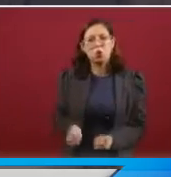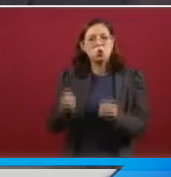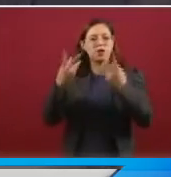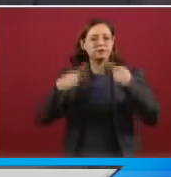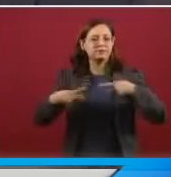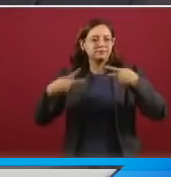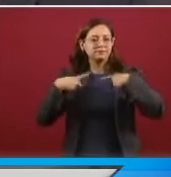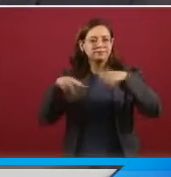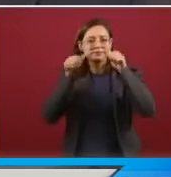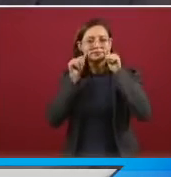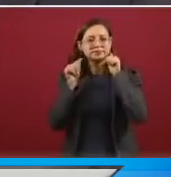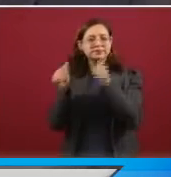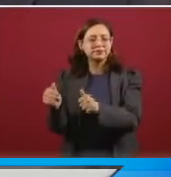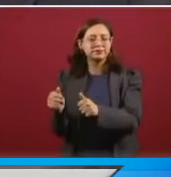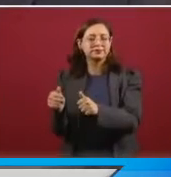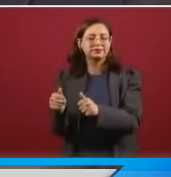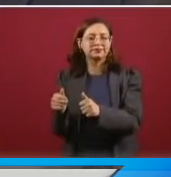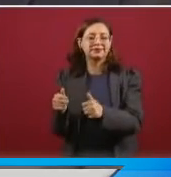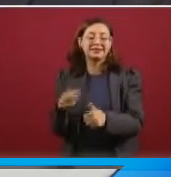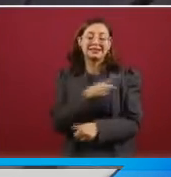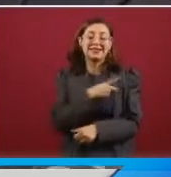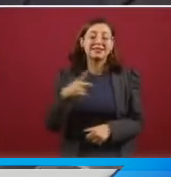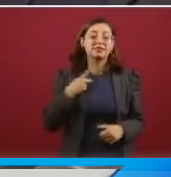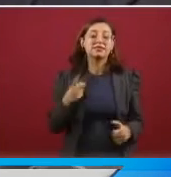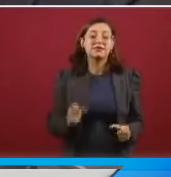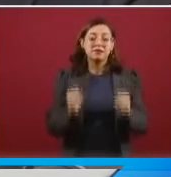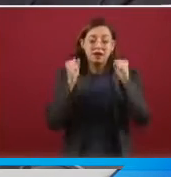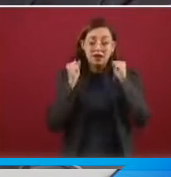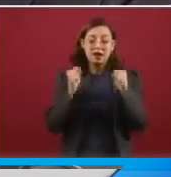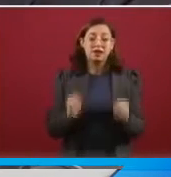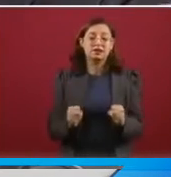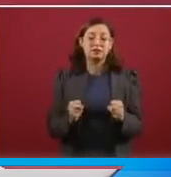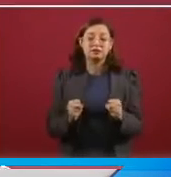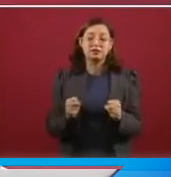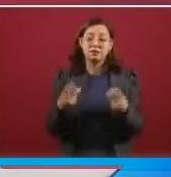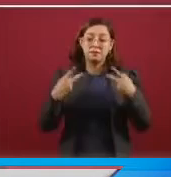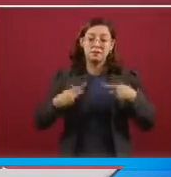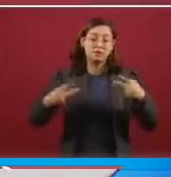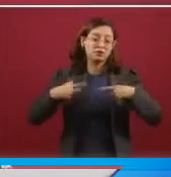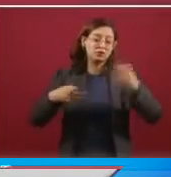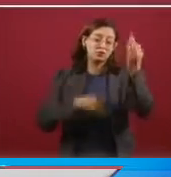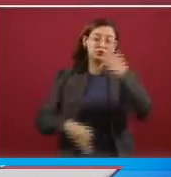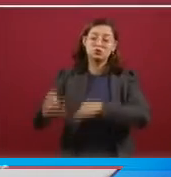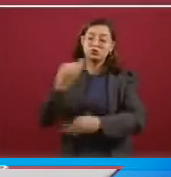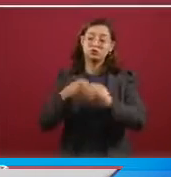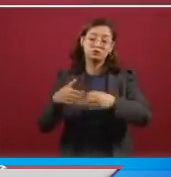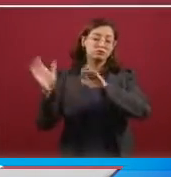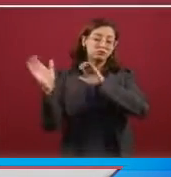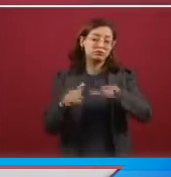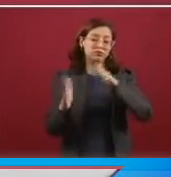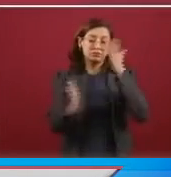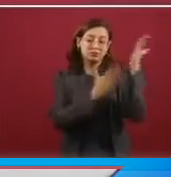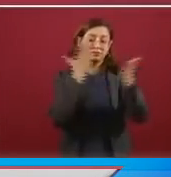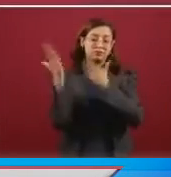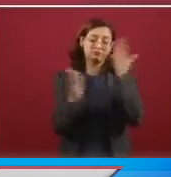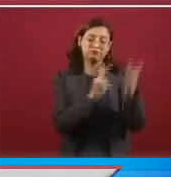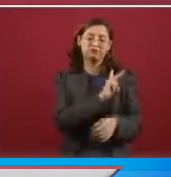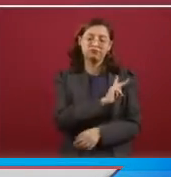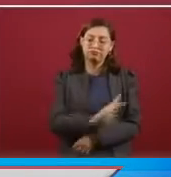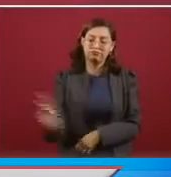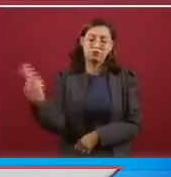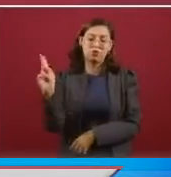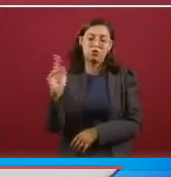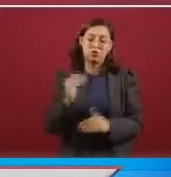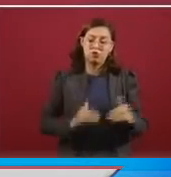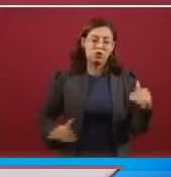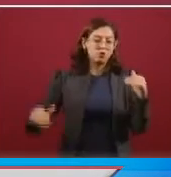ideología neoliberal y se garantizará el derecho a la educación. Esta nueva política inició con la cancelación de la mal llamada reforma educativa, cuyo objetivo